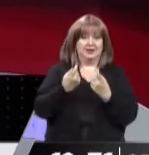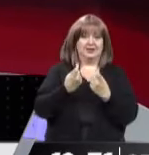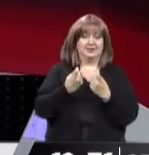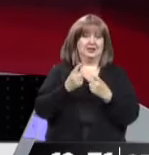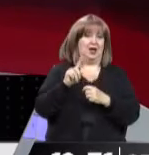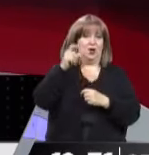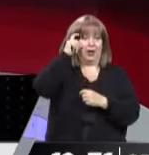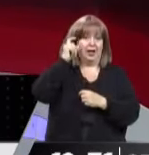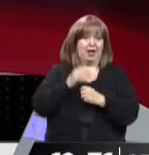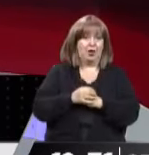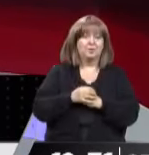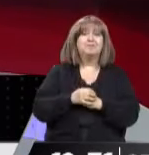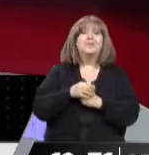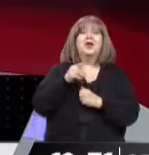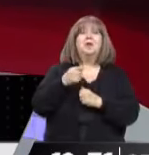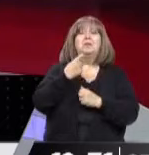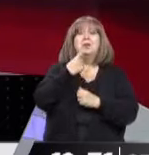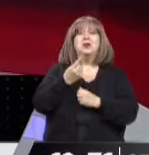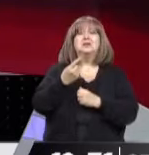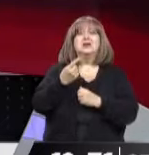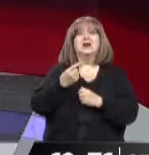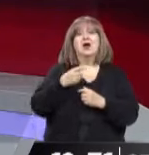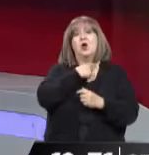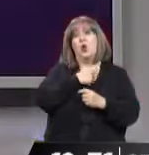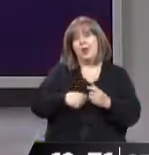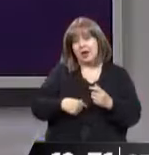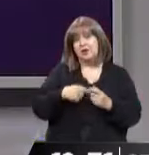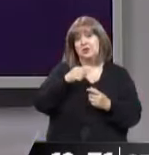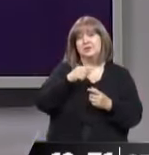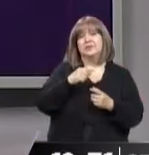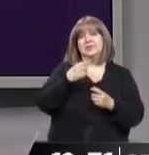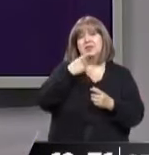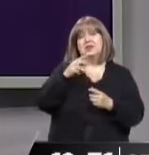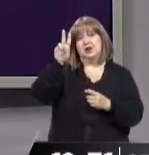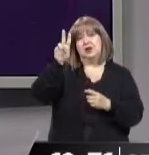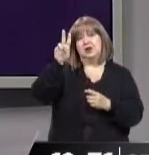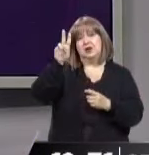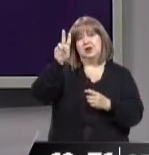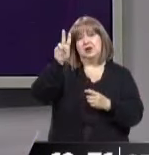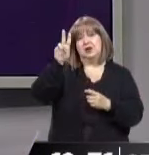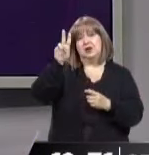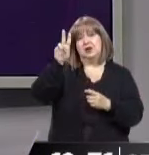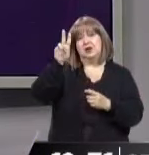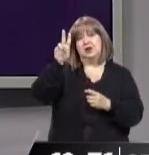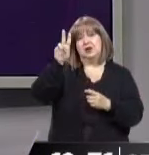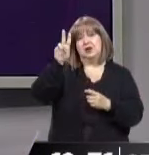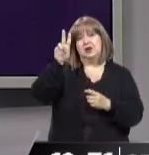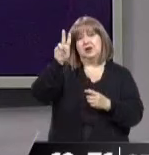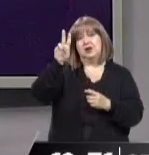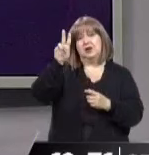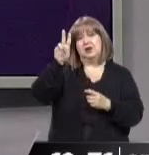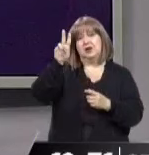destaquemos esto que decía el justamente el titular de la ATP el gobierno entiende la legitimidad de este reclamo que están haciendo comprende